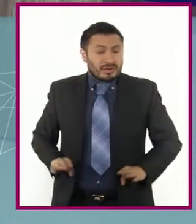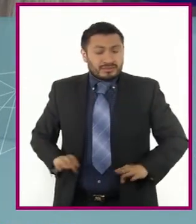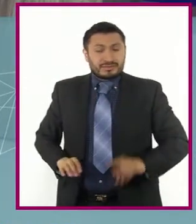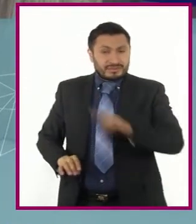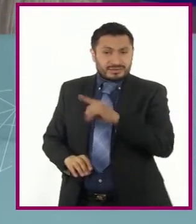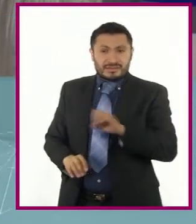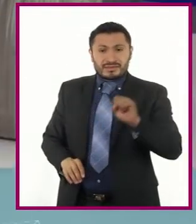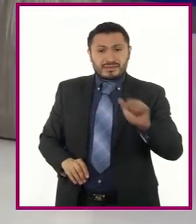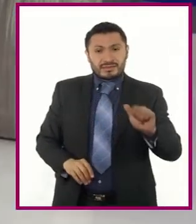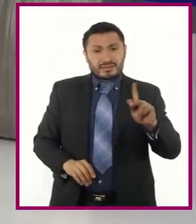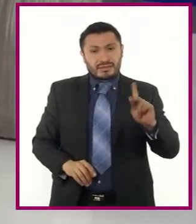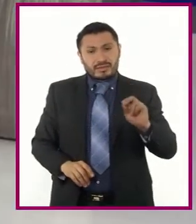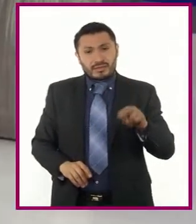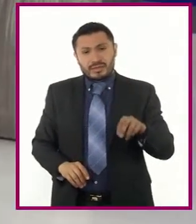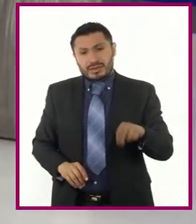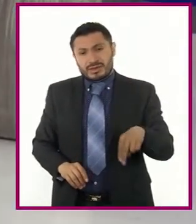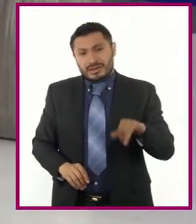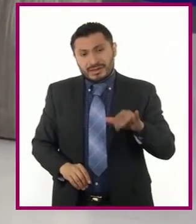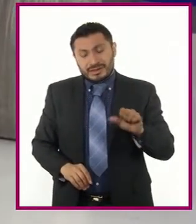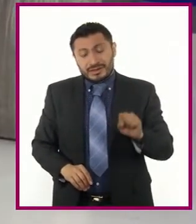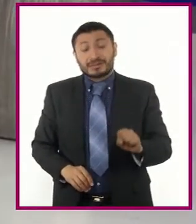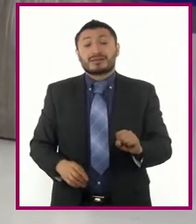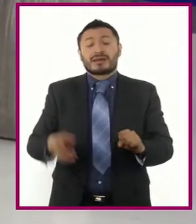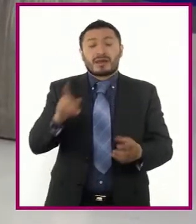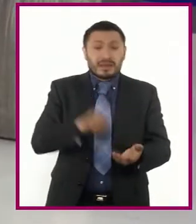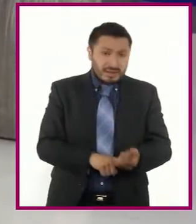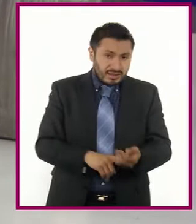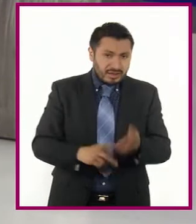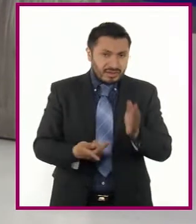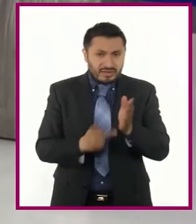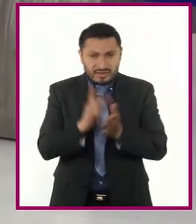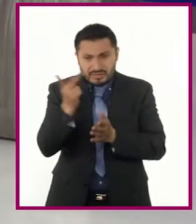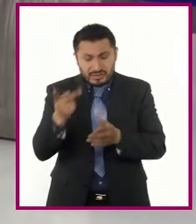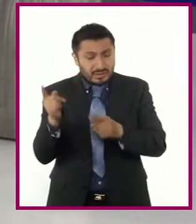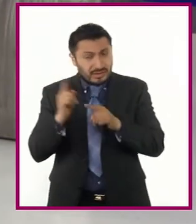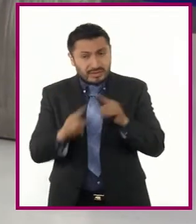Las saponinas están presentes en diversas especies de flora y